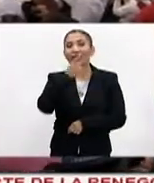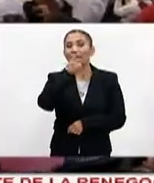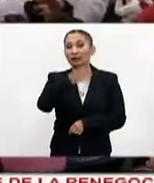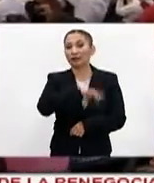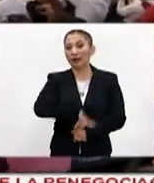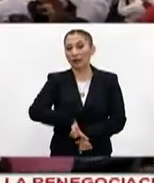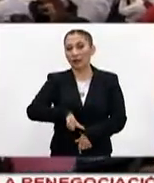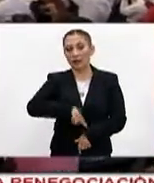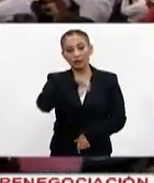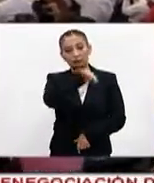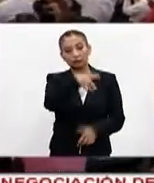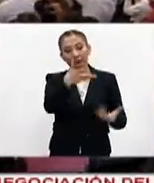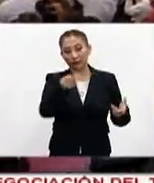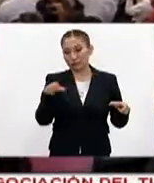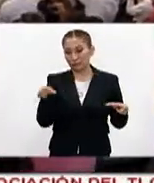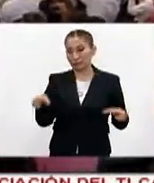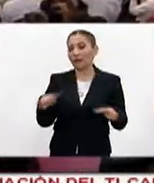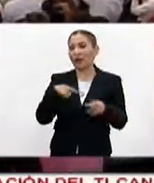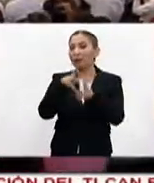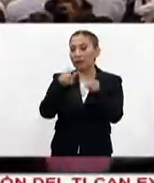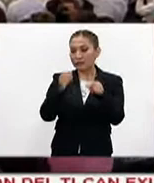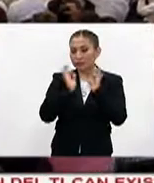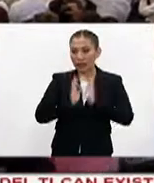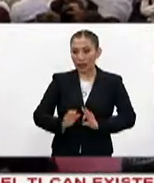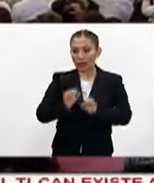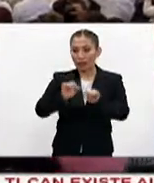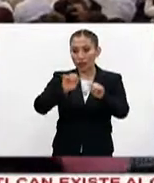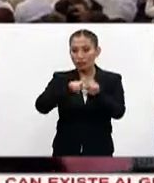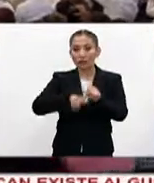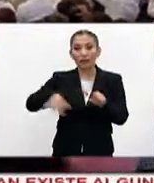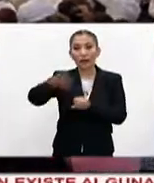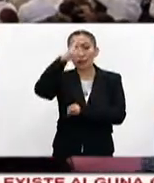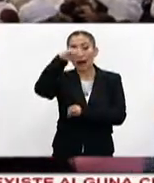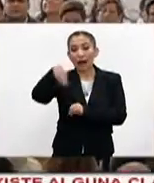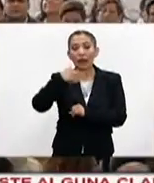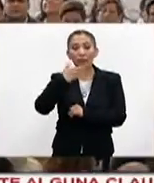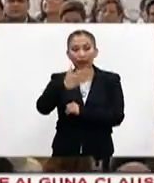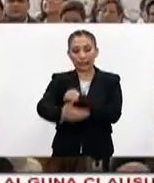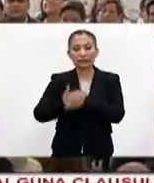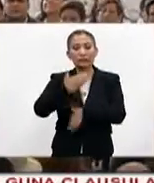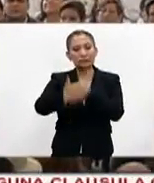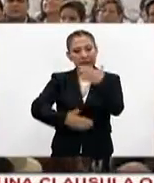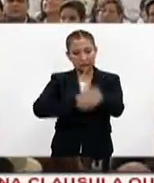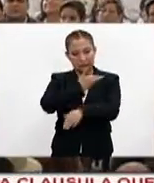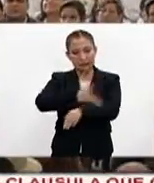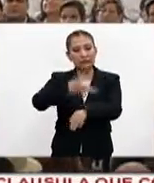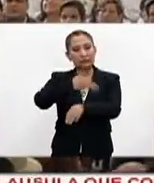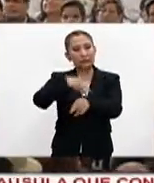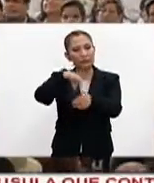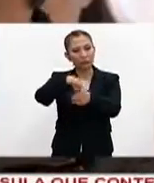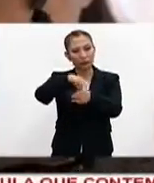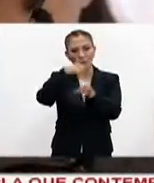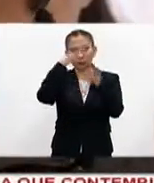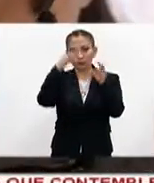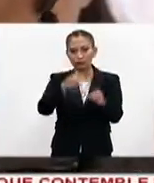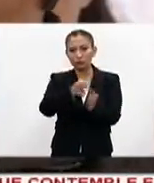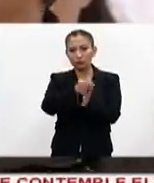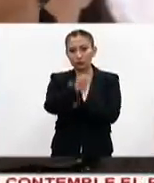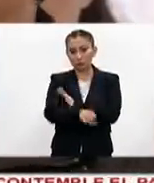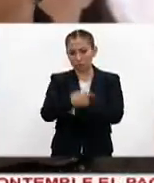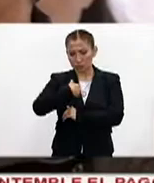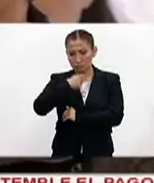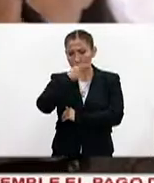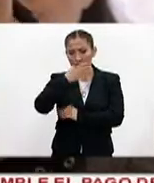que al gobierno corresponde dar garantías de paz y tranquilidad social para que se celebre un proceso democrático ejemplar. Yo también